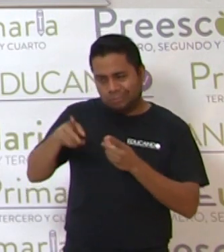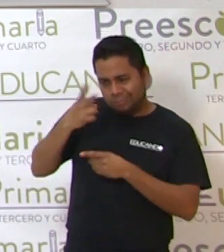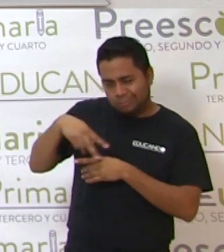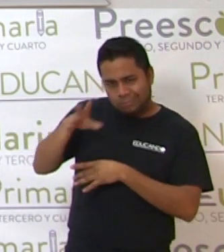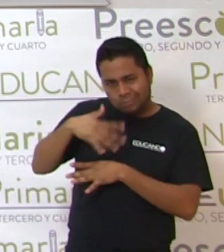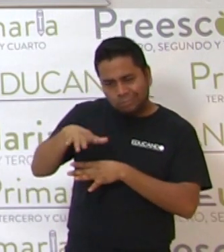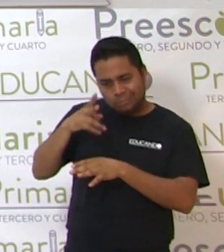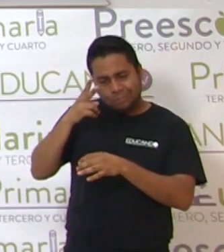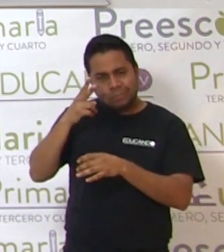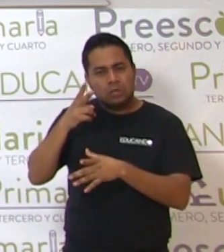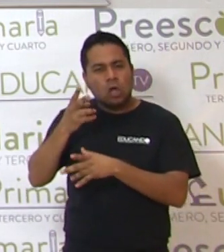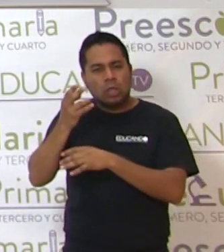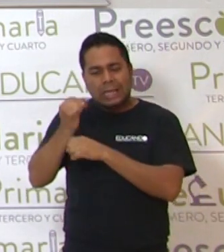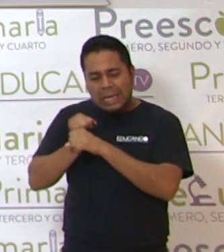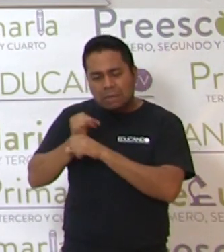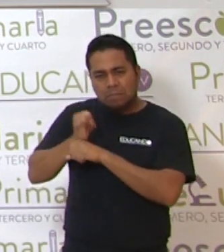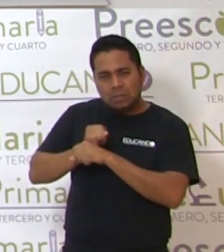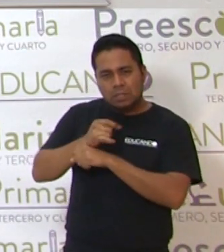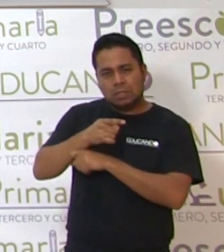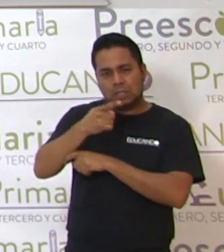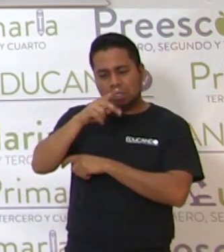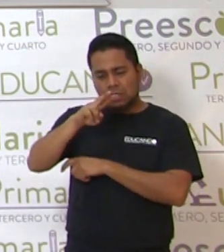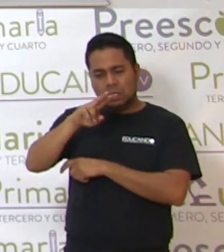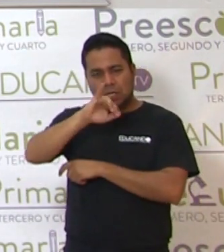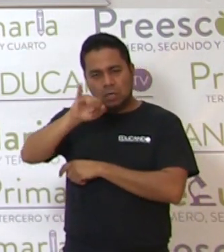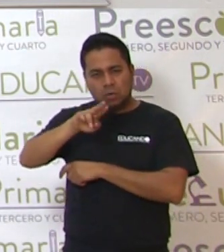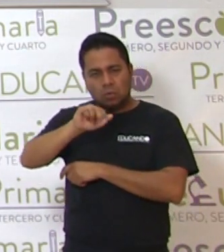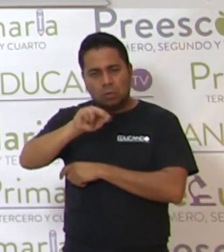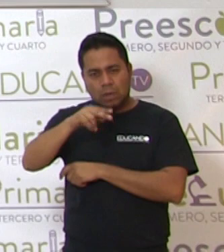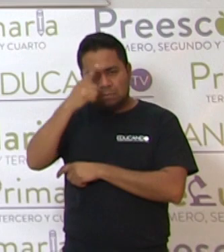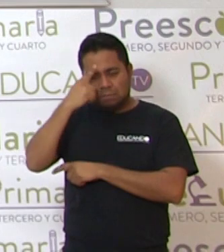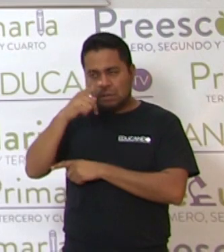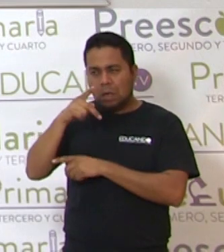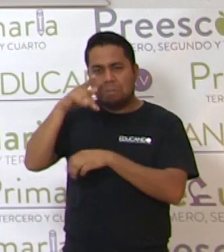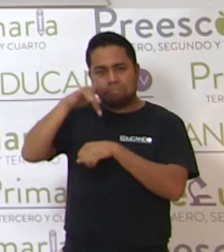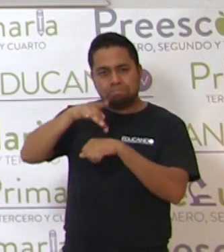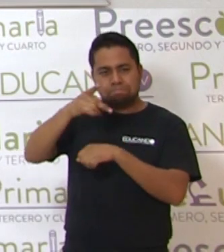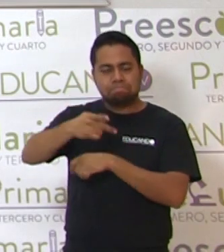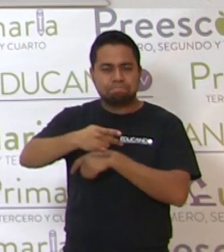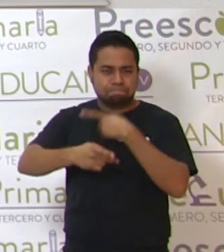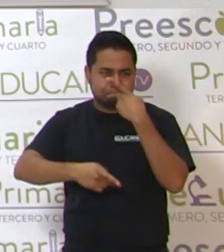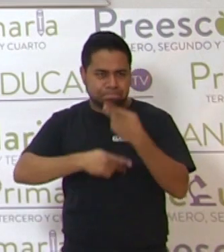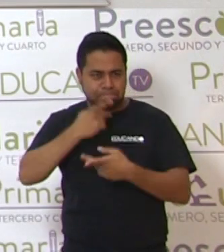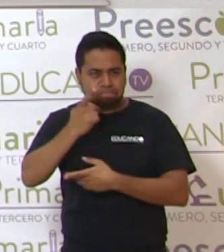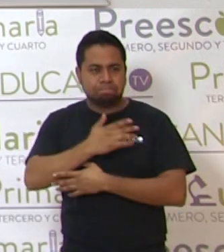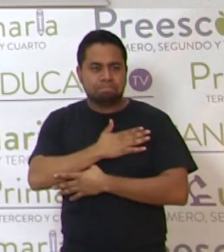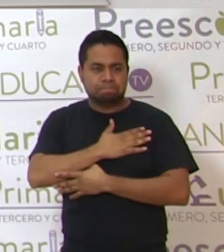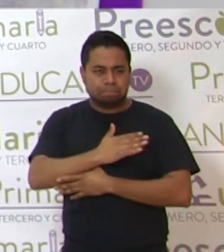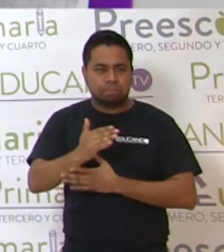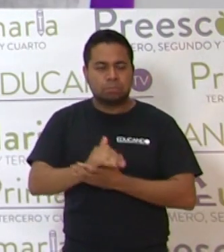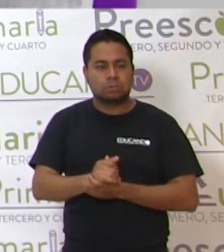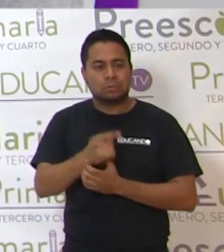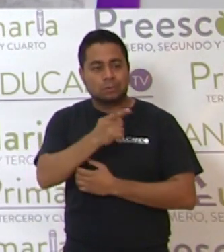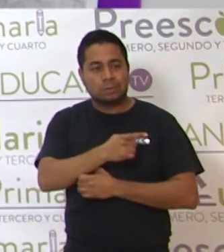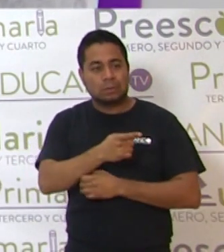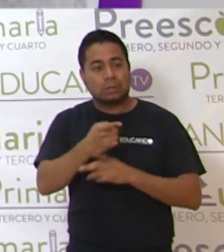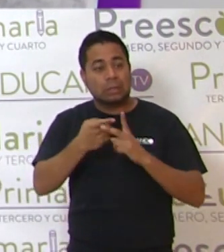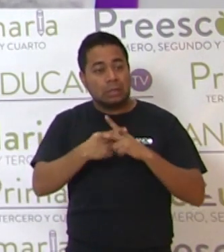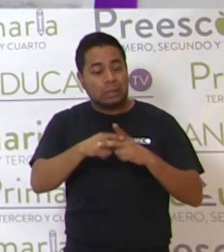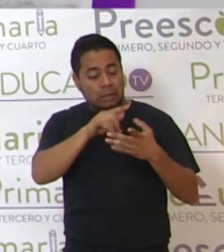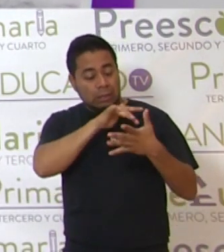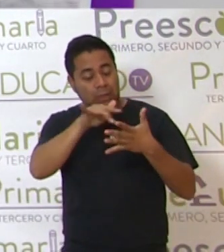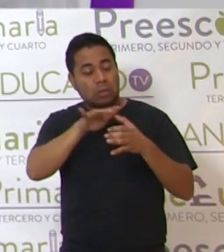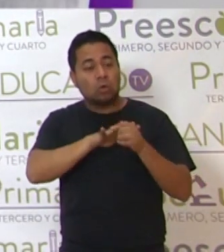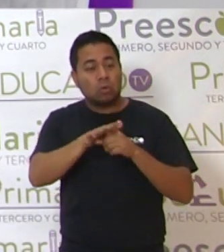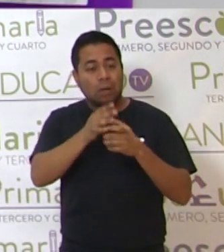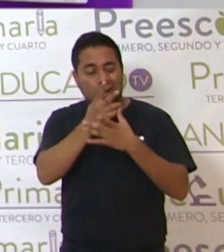José Taboada para que tú veas este tipo de poemas. Bueno, vamos a ir haciendo cuentas de las